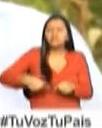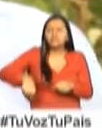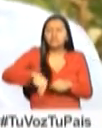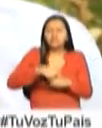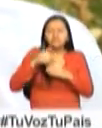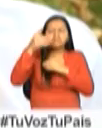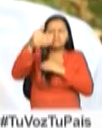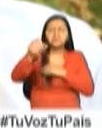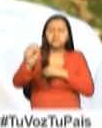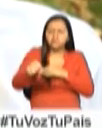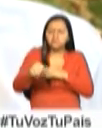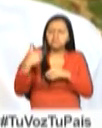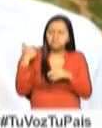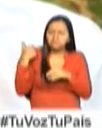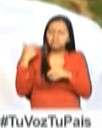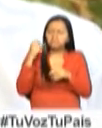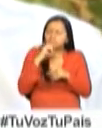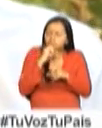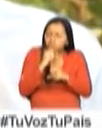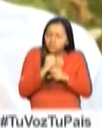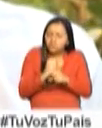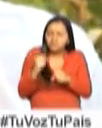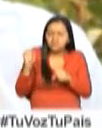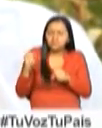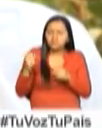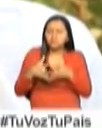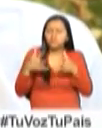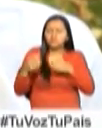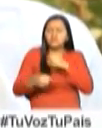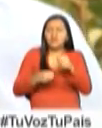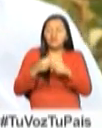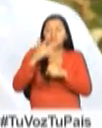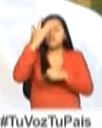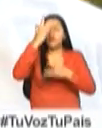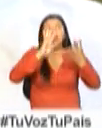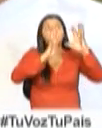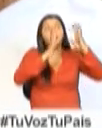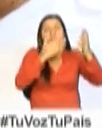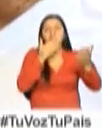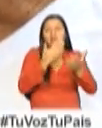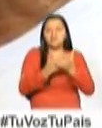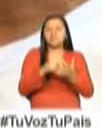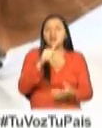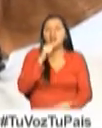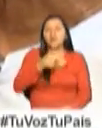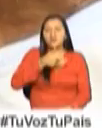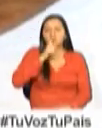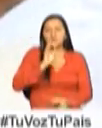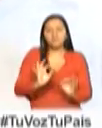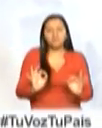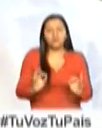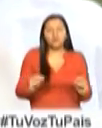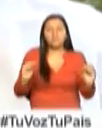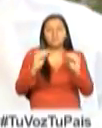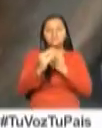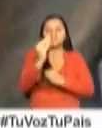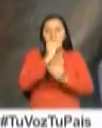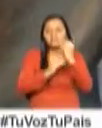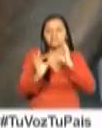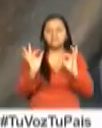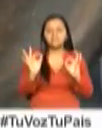avanzada, porque siempre el clima nos ha ayudado, el agua y los alimentos que nosotros hemos